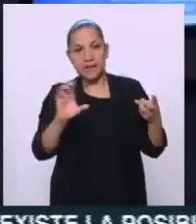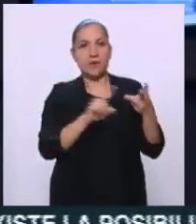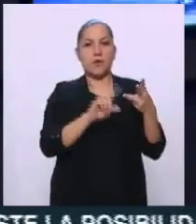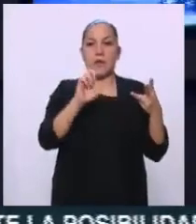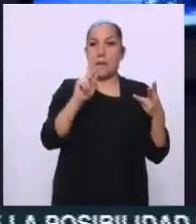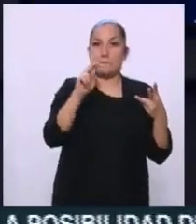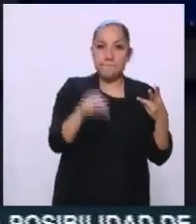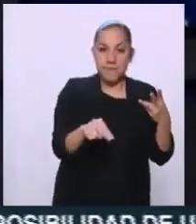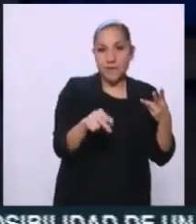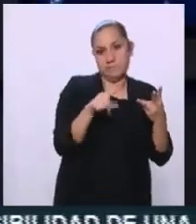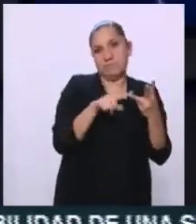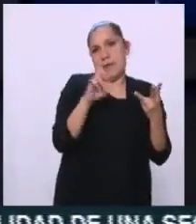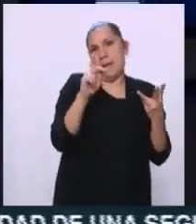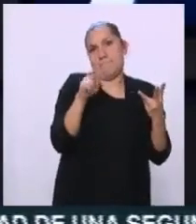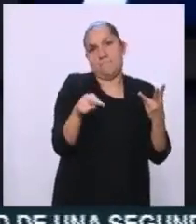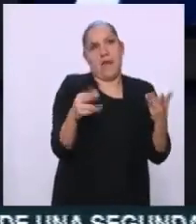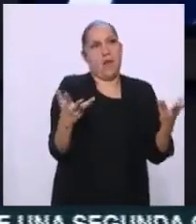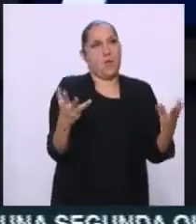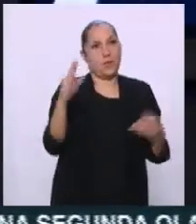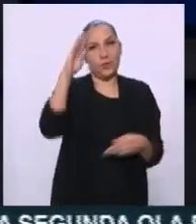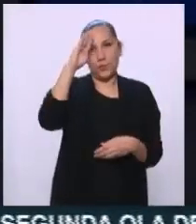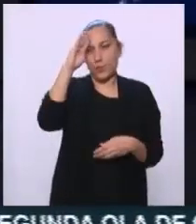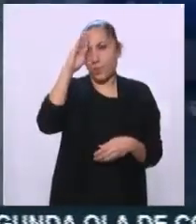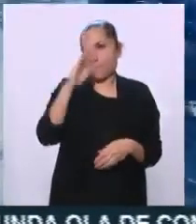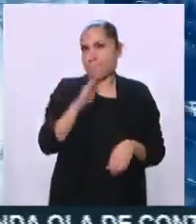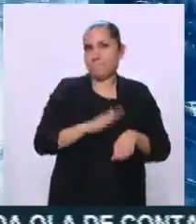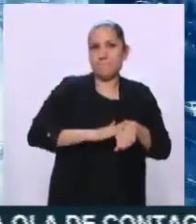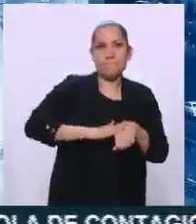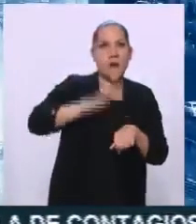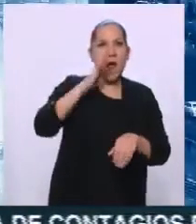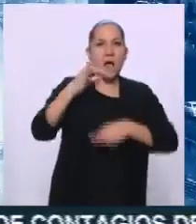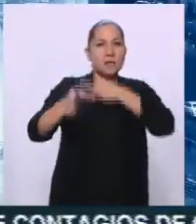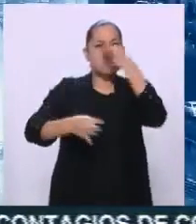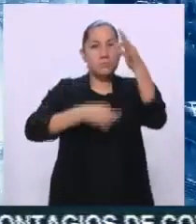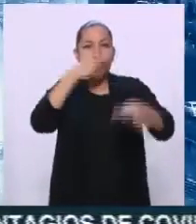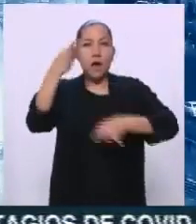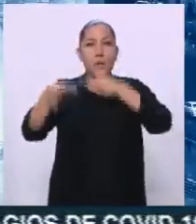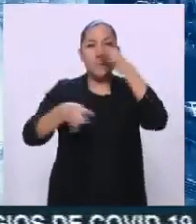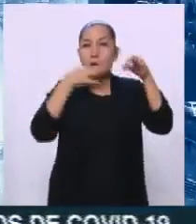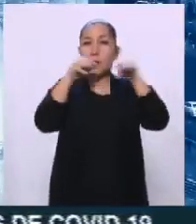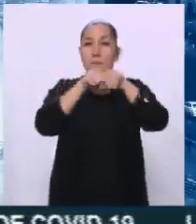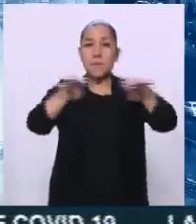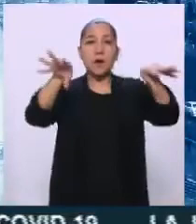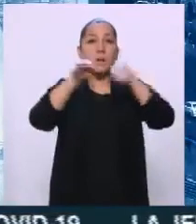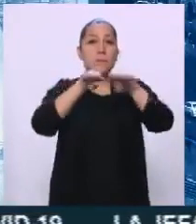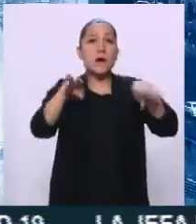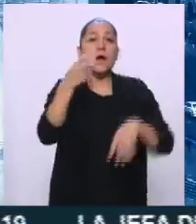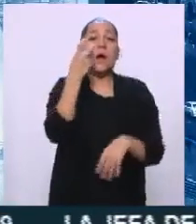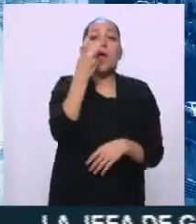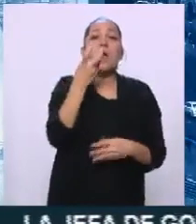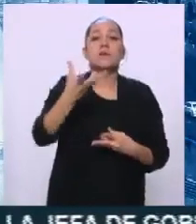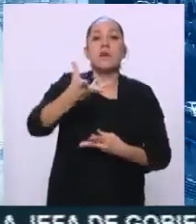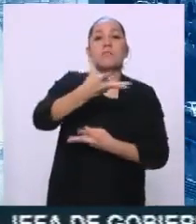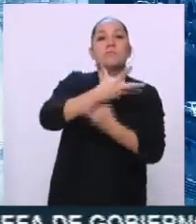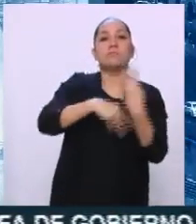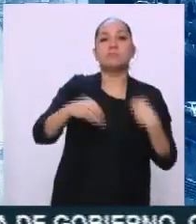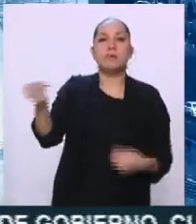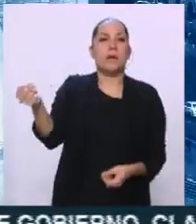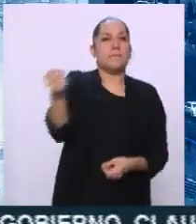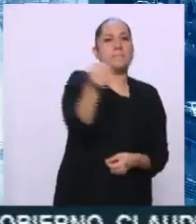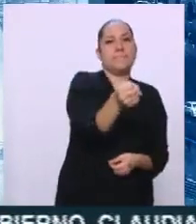una construcción mediática que lo llevó a la presidencia. Entonces, hoy se rompió esa cadena de